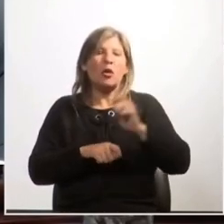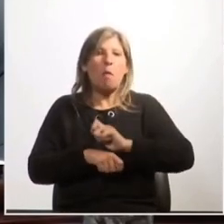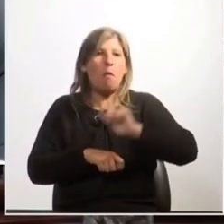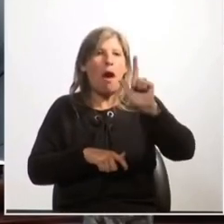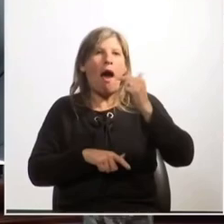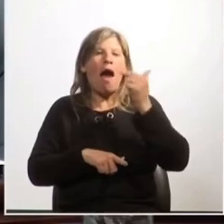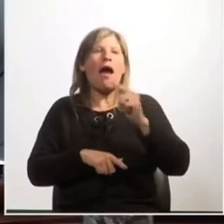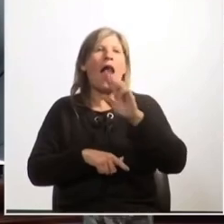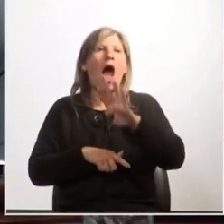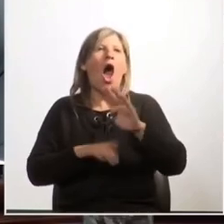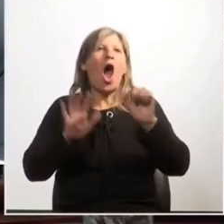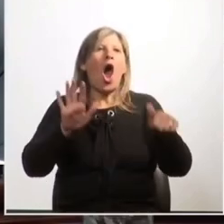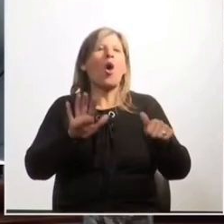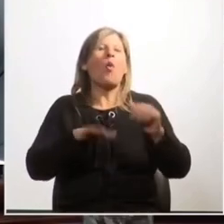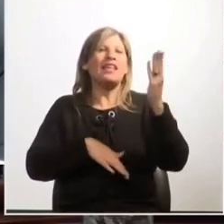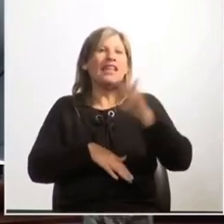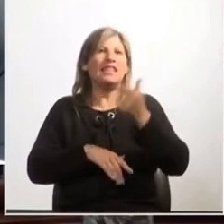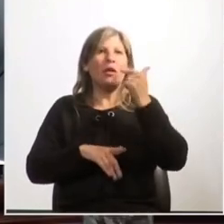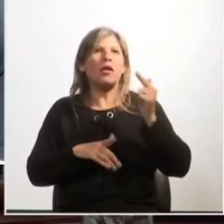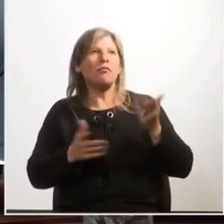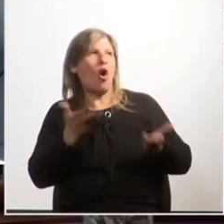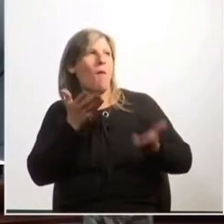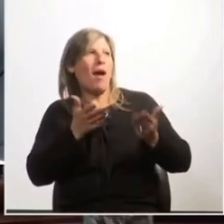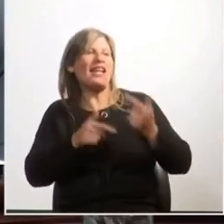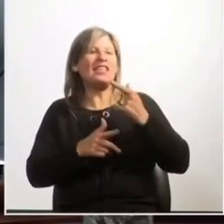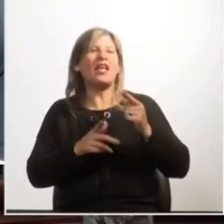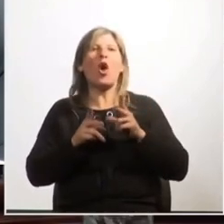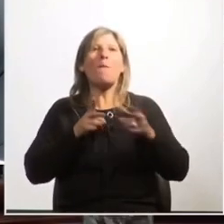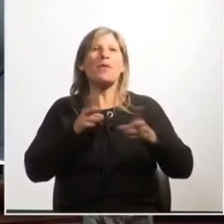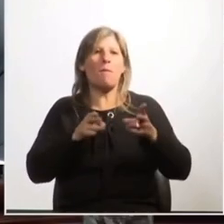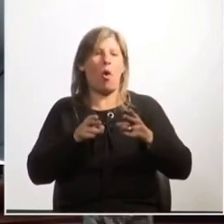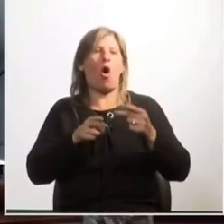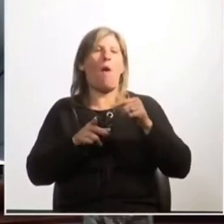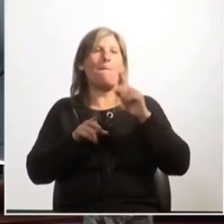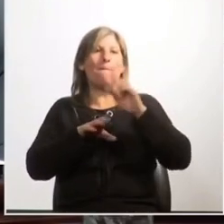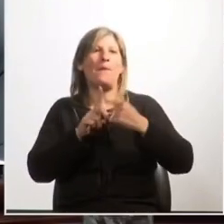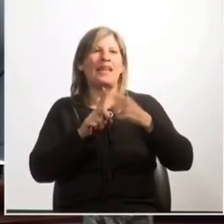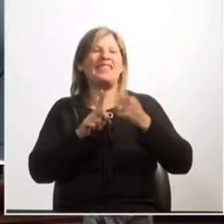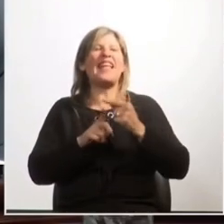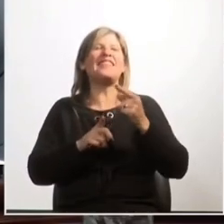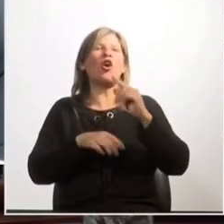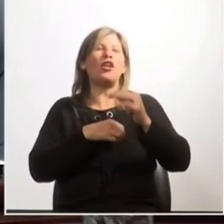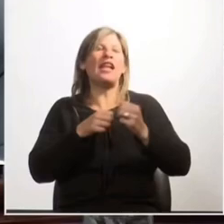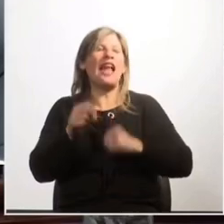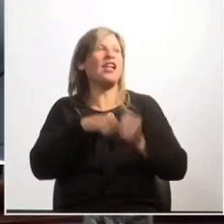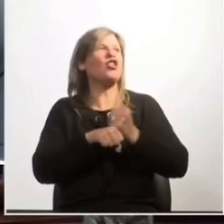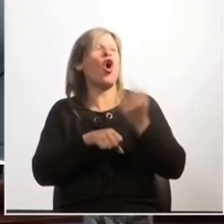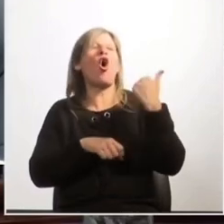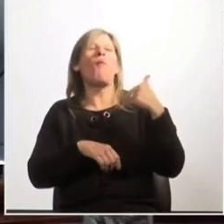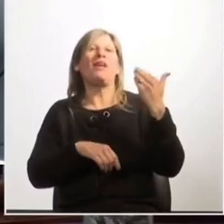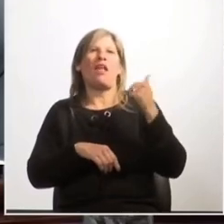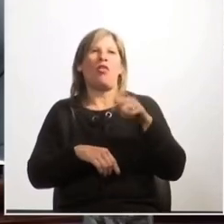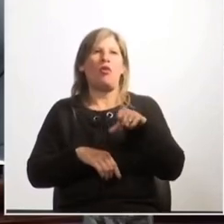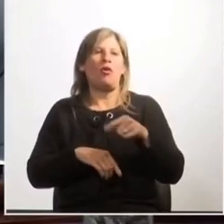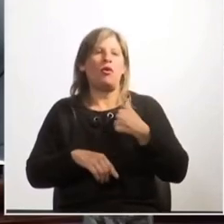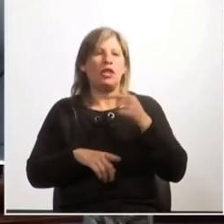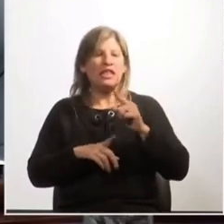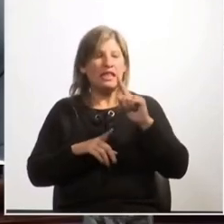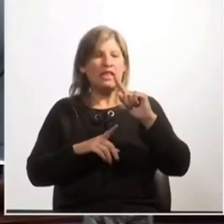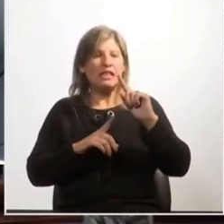del 46% en relación al mismo periodo de 2021, pero también superan